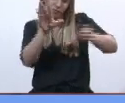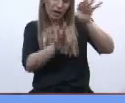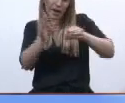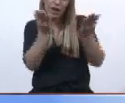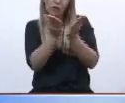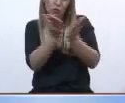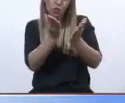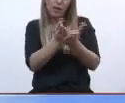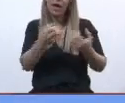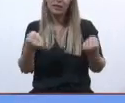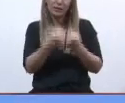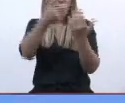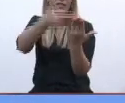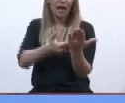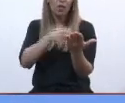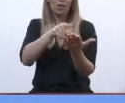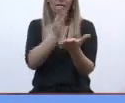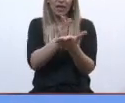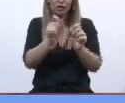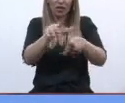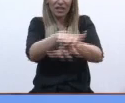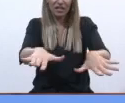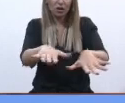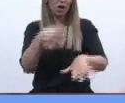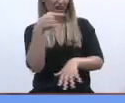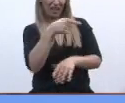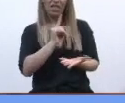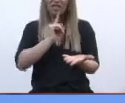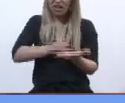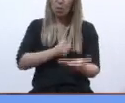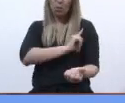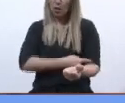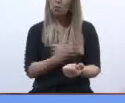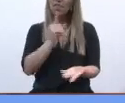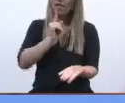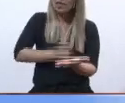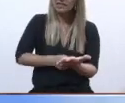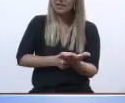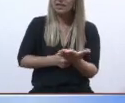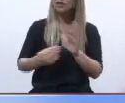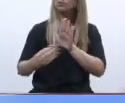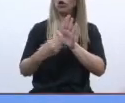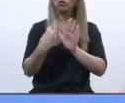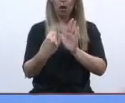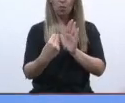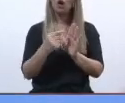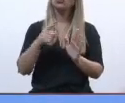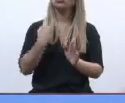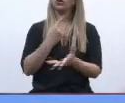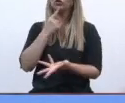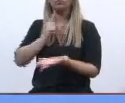que ni siquiera es argentino, es el que tiene la potestad para definir cómo tiene que ser la legislación y cómo tenemos que